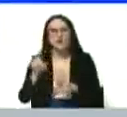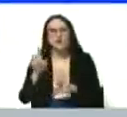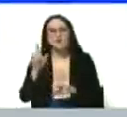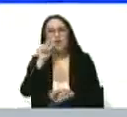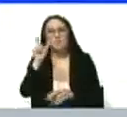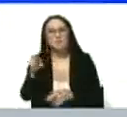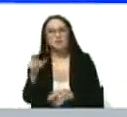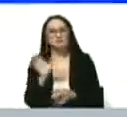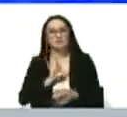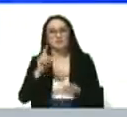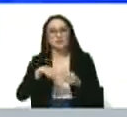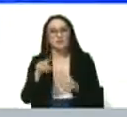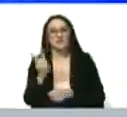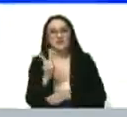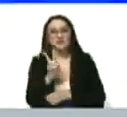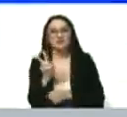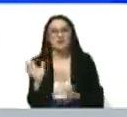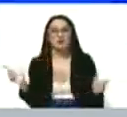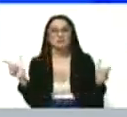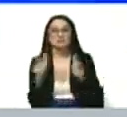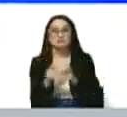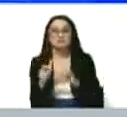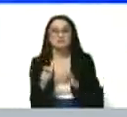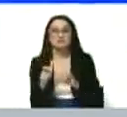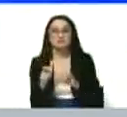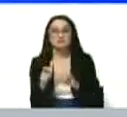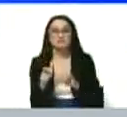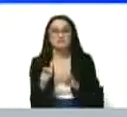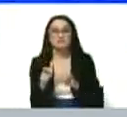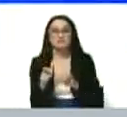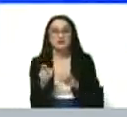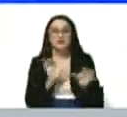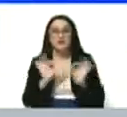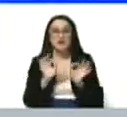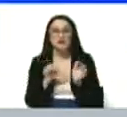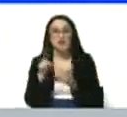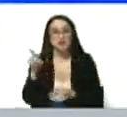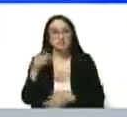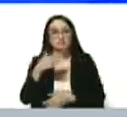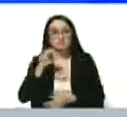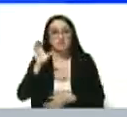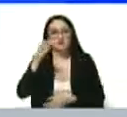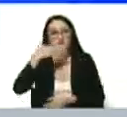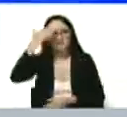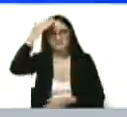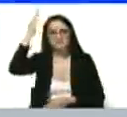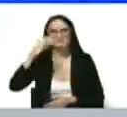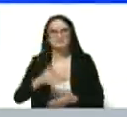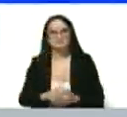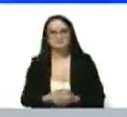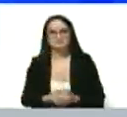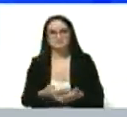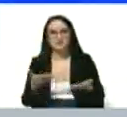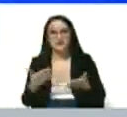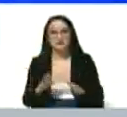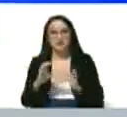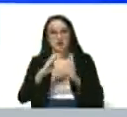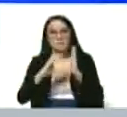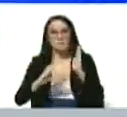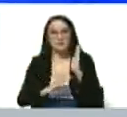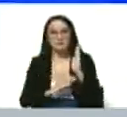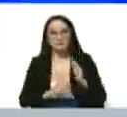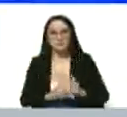se congregaron en el Teatro Al-Shab en Bagdad. Y es en esta conferencia nació la OPEP,